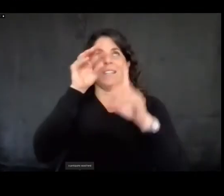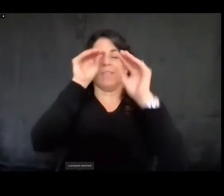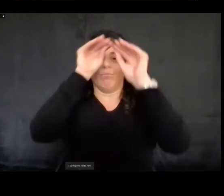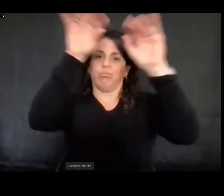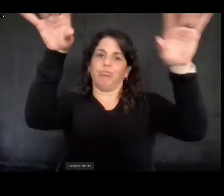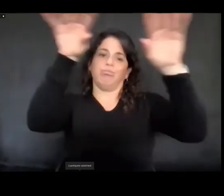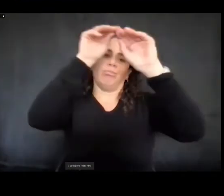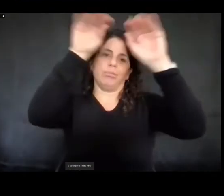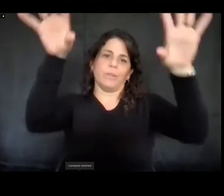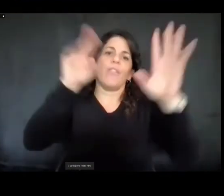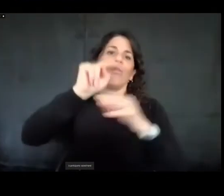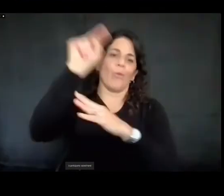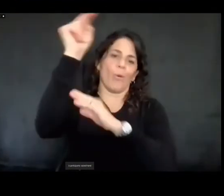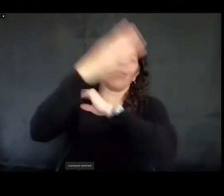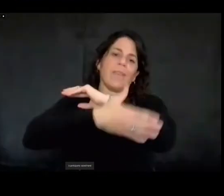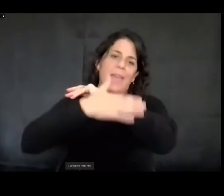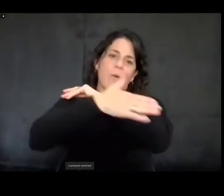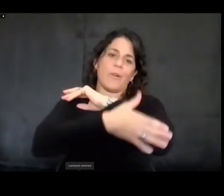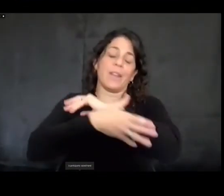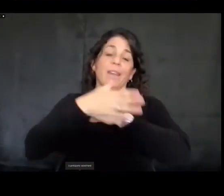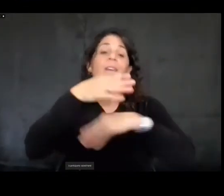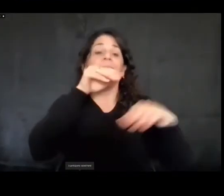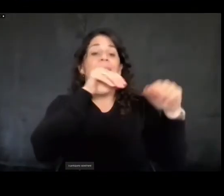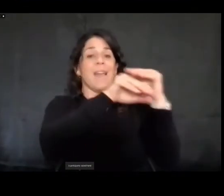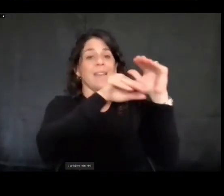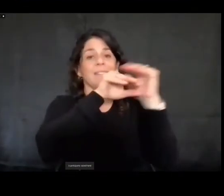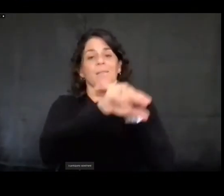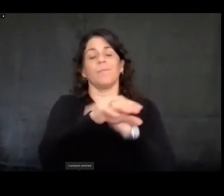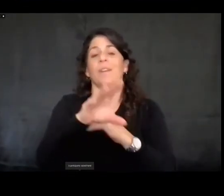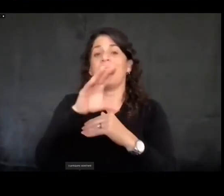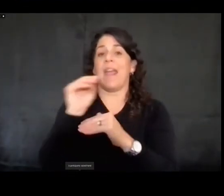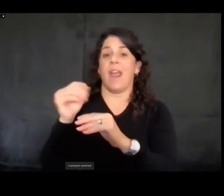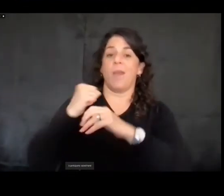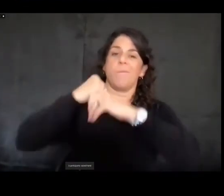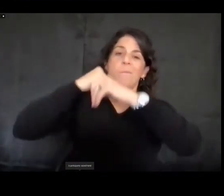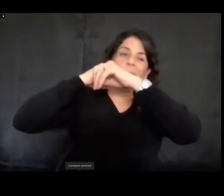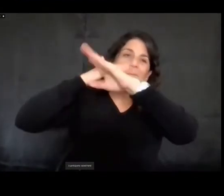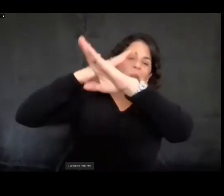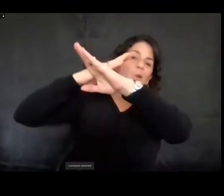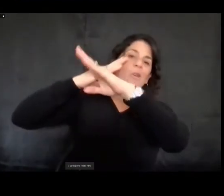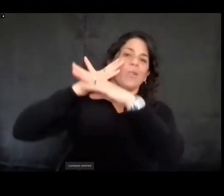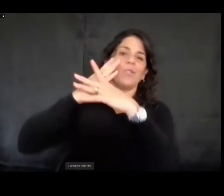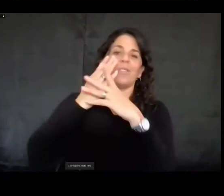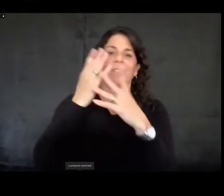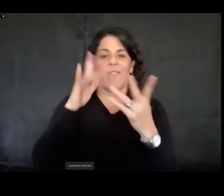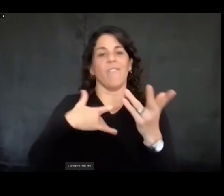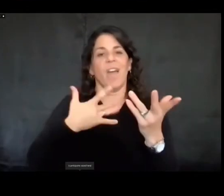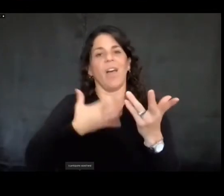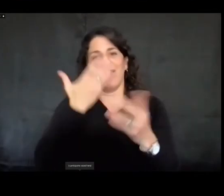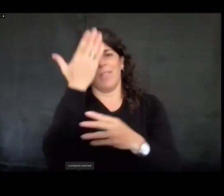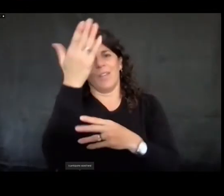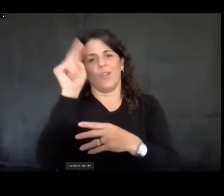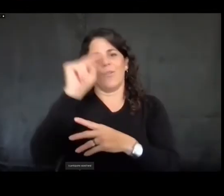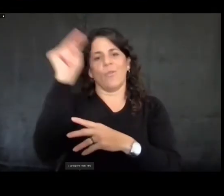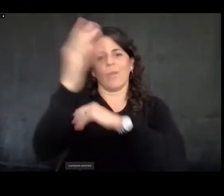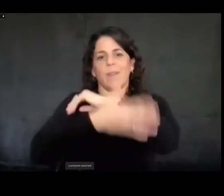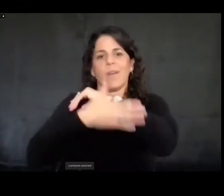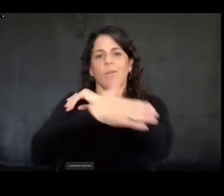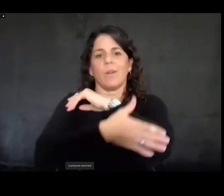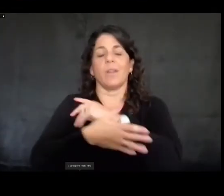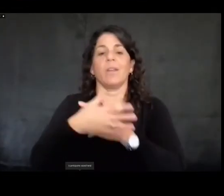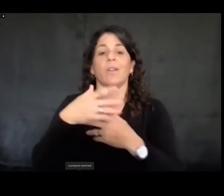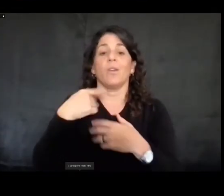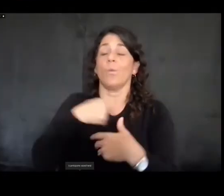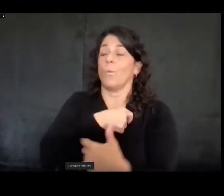peso de la enfermedad estaba en el condado norte y había más barreras en el condado norte nosotros tan pronto que recibimos